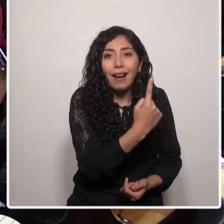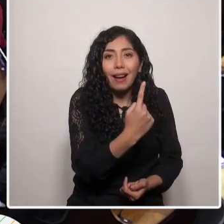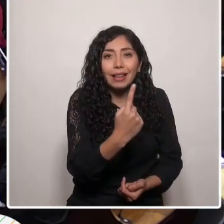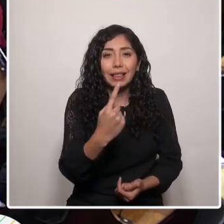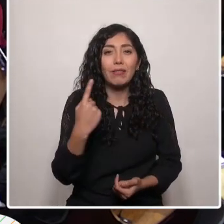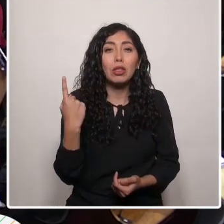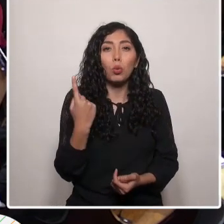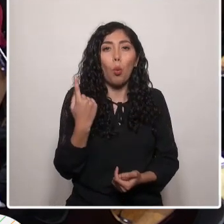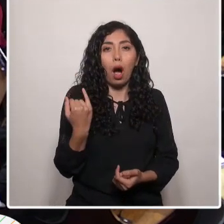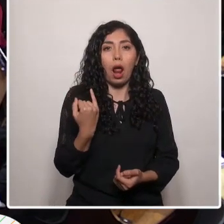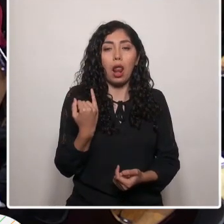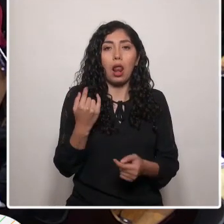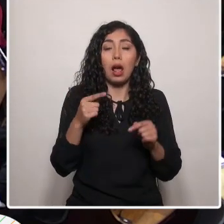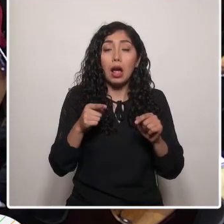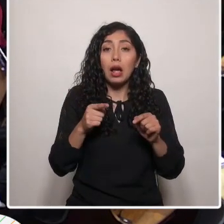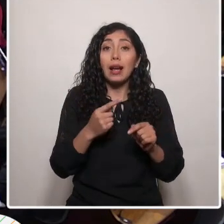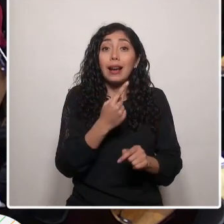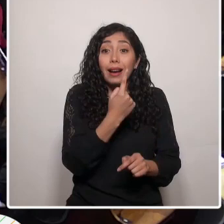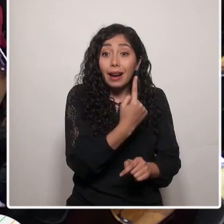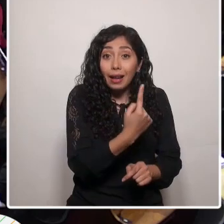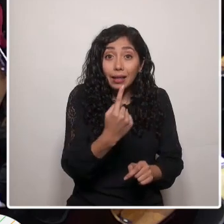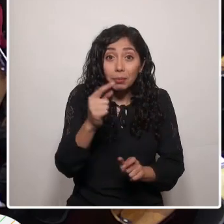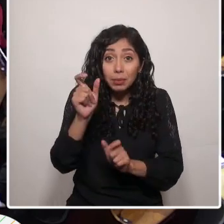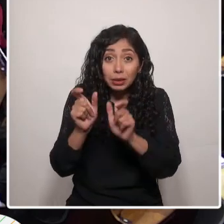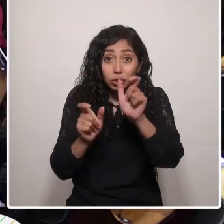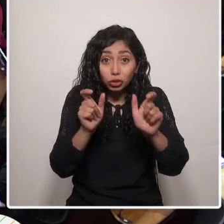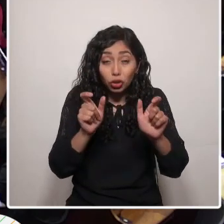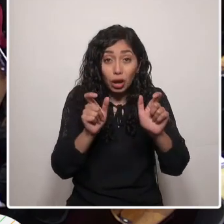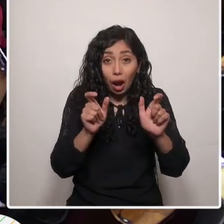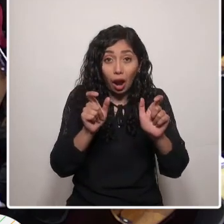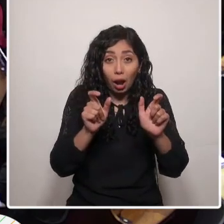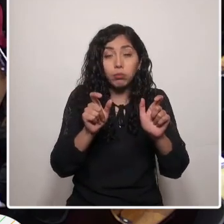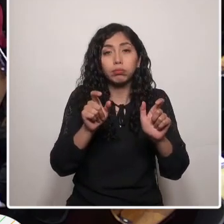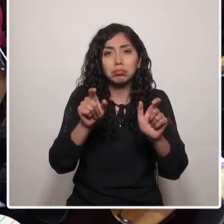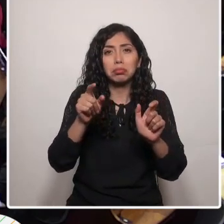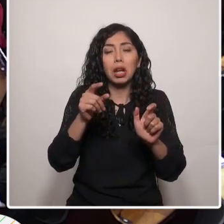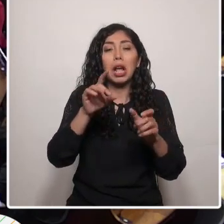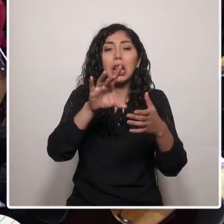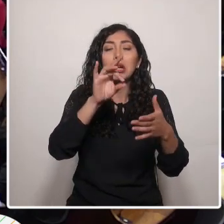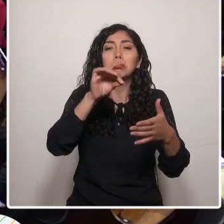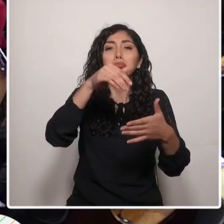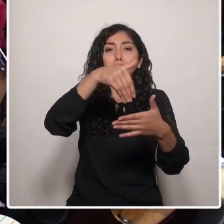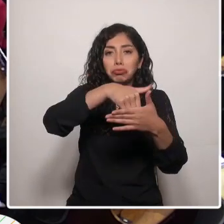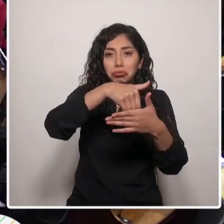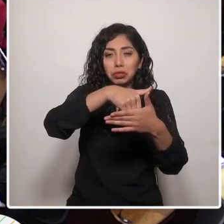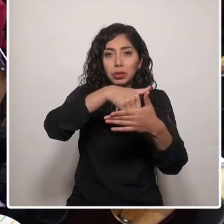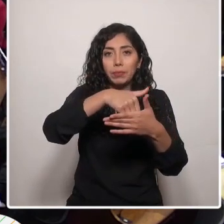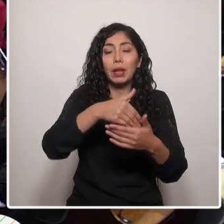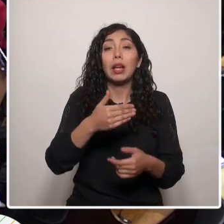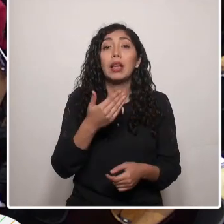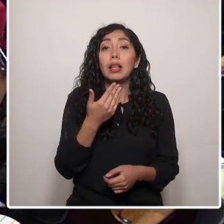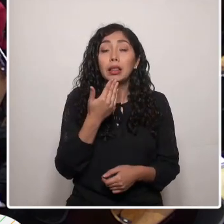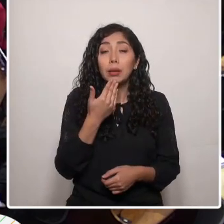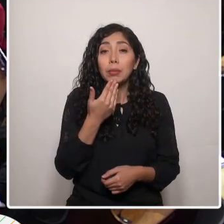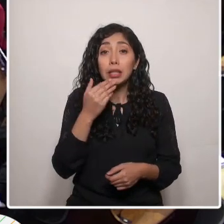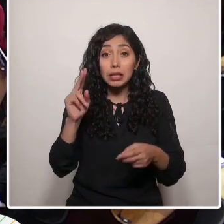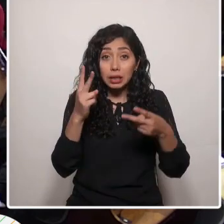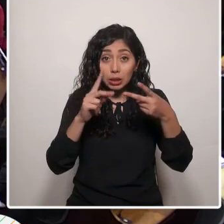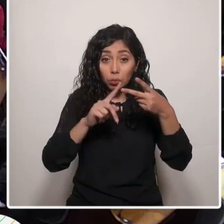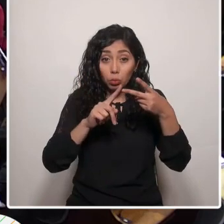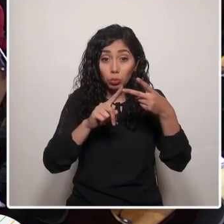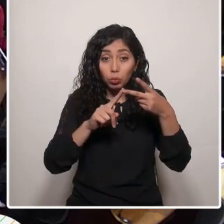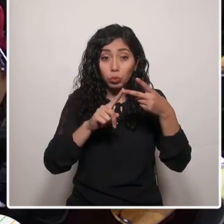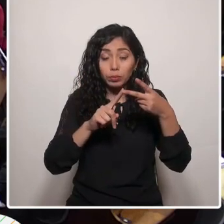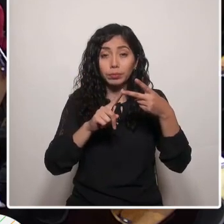cada constituyente en esta comisión vota respecto de la duda interpretativa. Y en segundo término, que nos pueda aclarar el punto